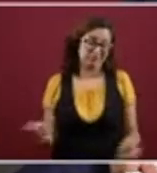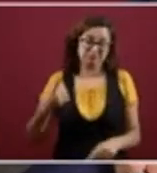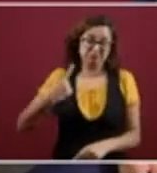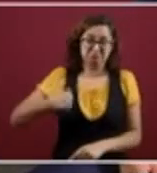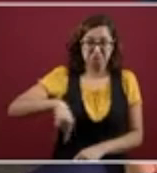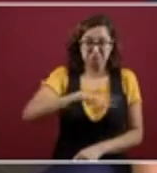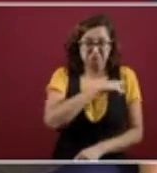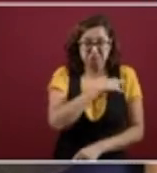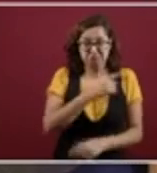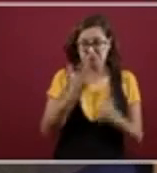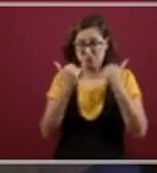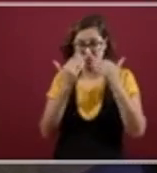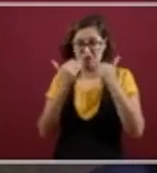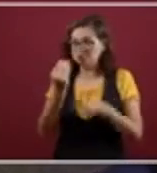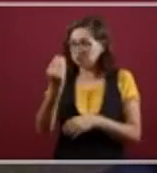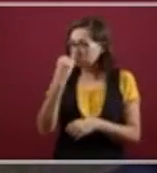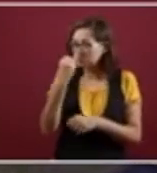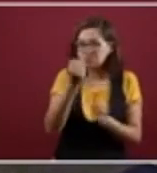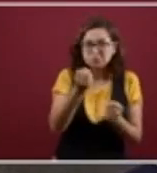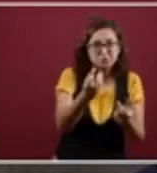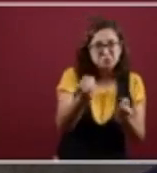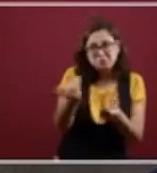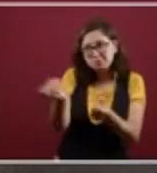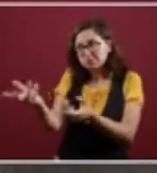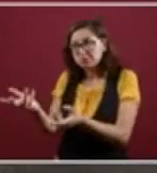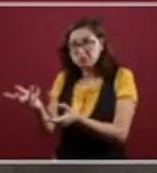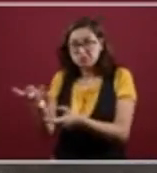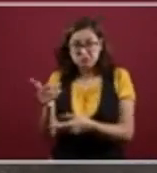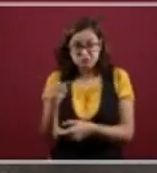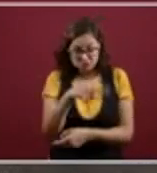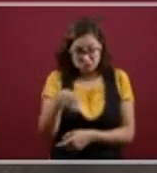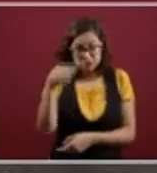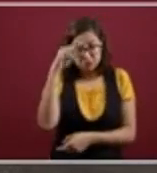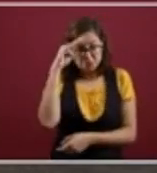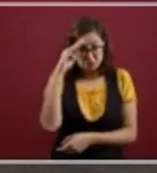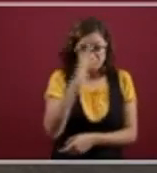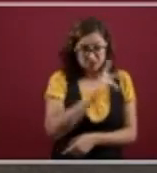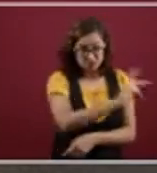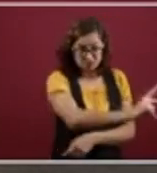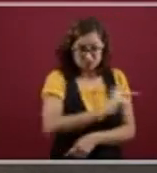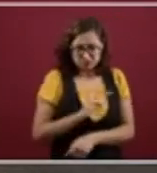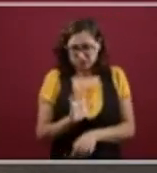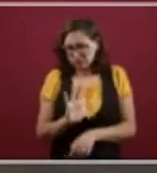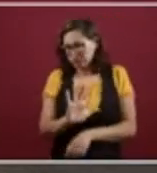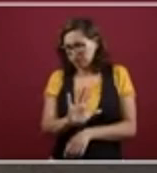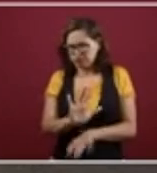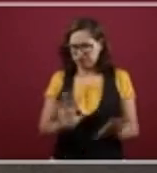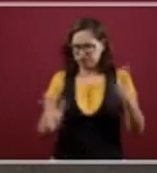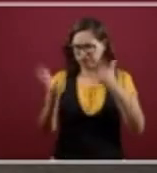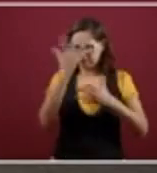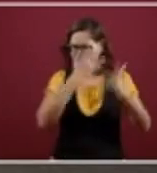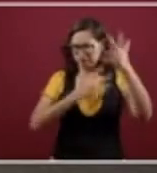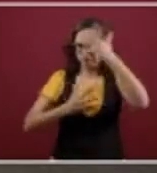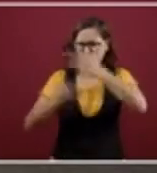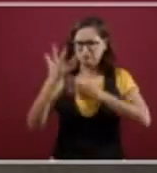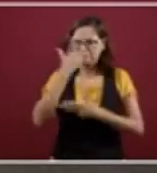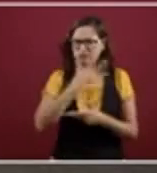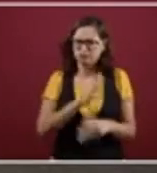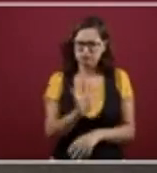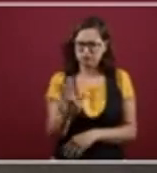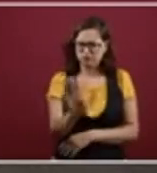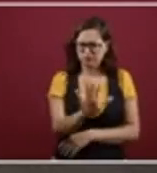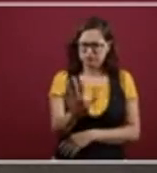1.000 millones fueron en la presidencia. No nos confundan y ojalá y todos estos